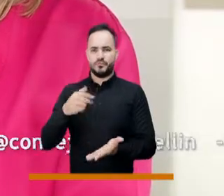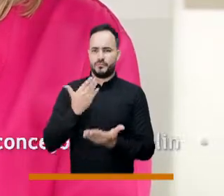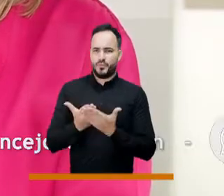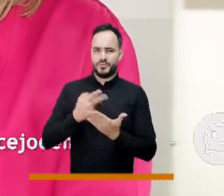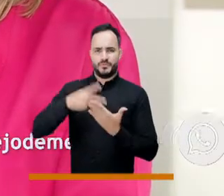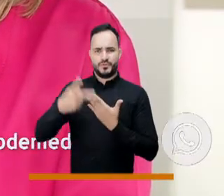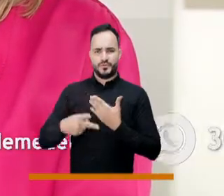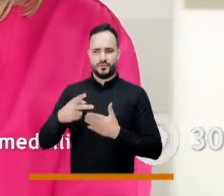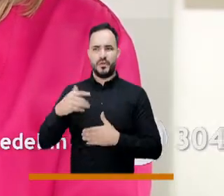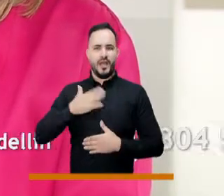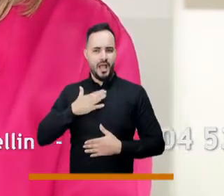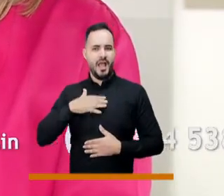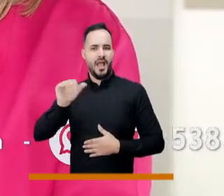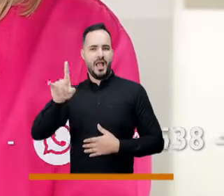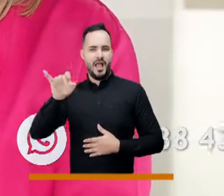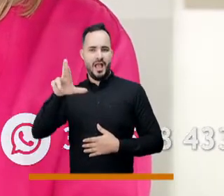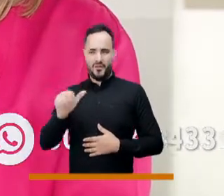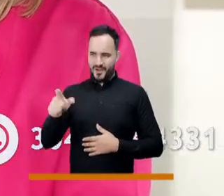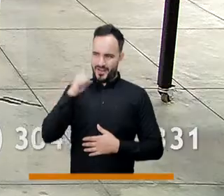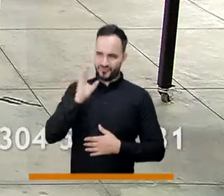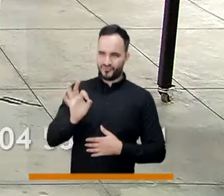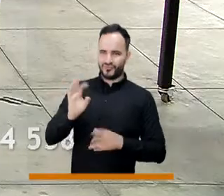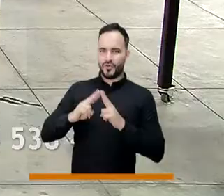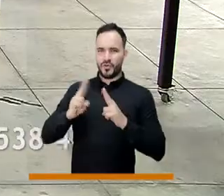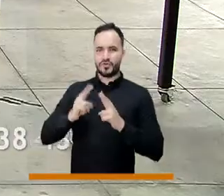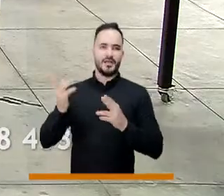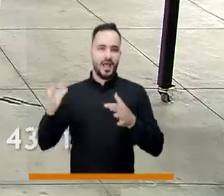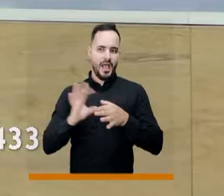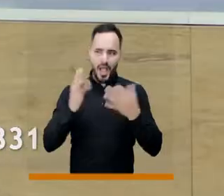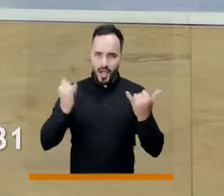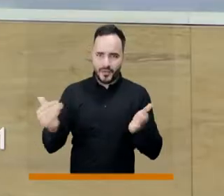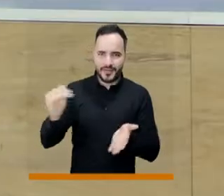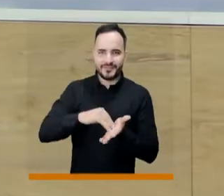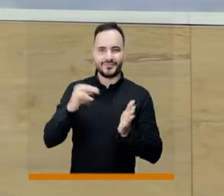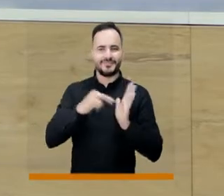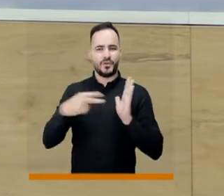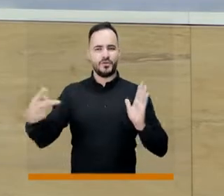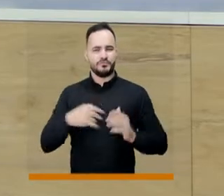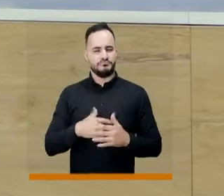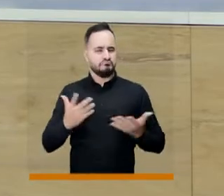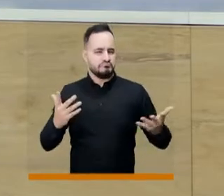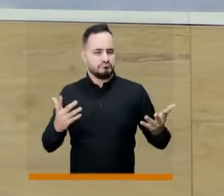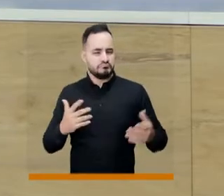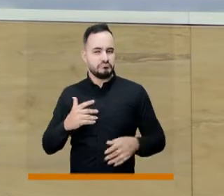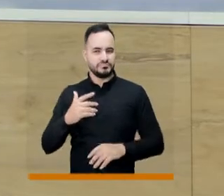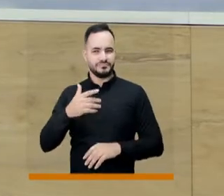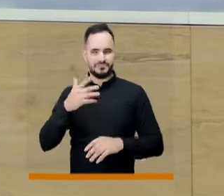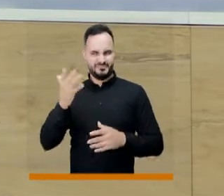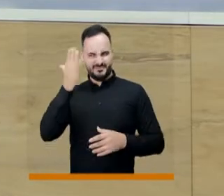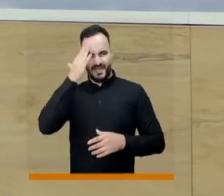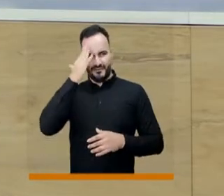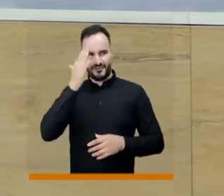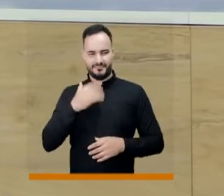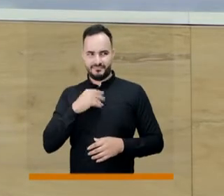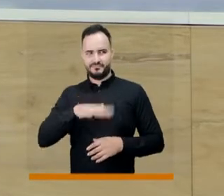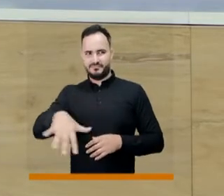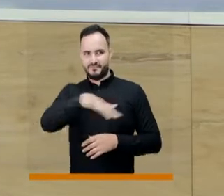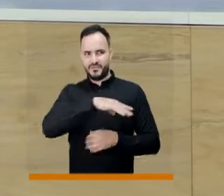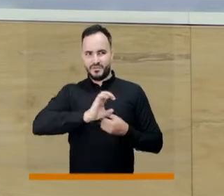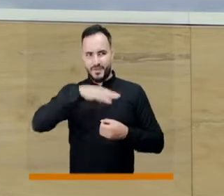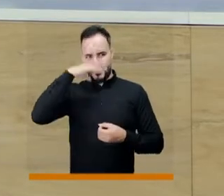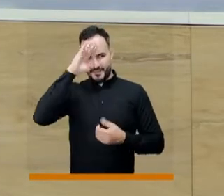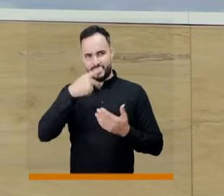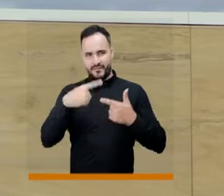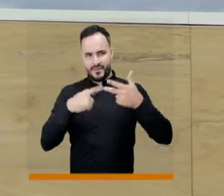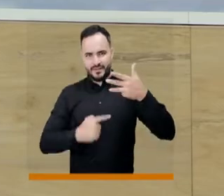autoría que van por el mismo camino? La pregunta en conclusión es, ¿esto forma parte de todo ese conjunto de acciones integrales